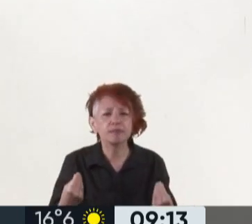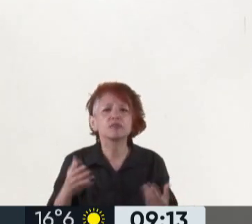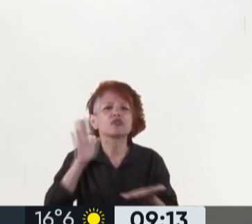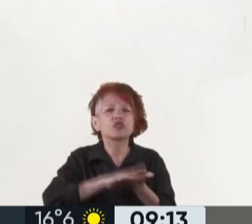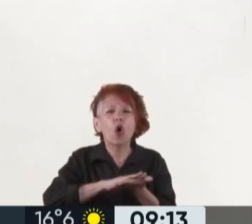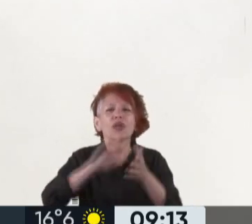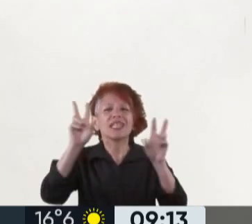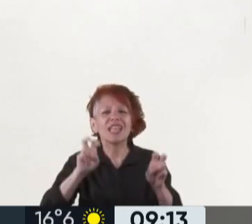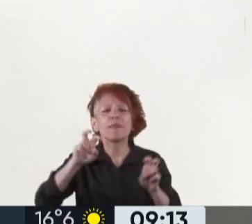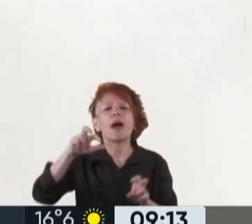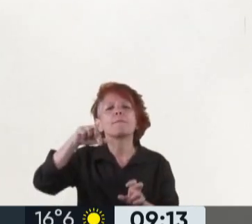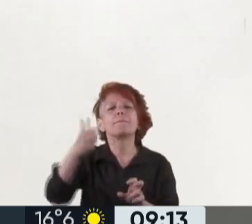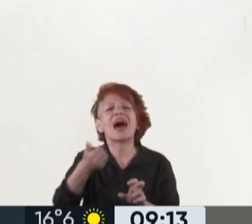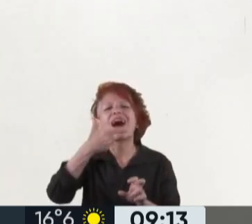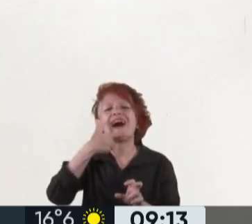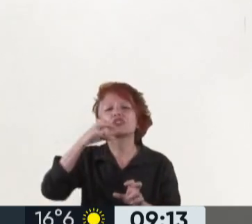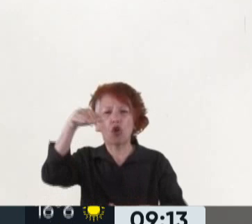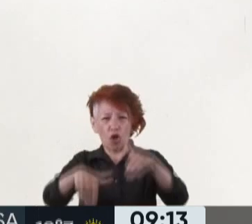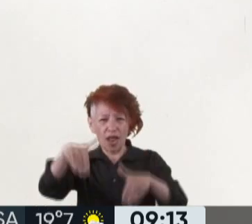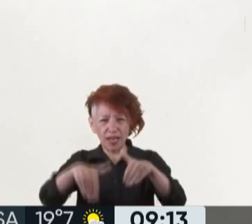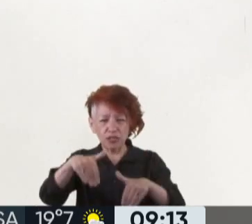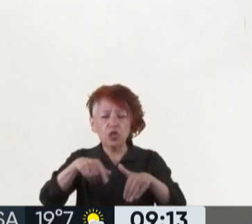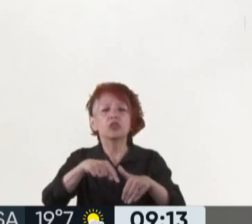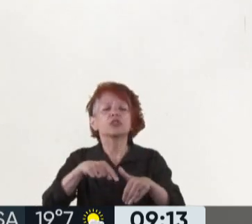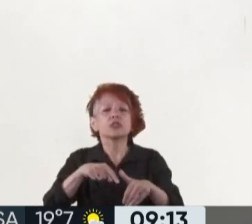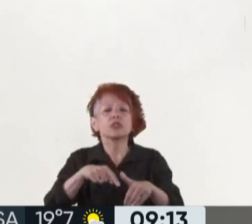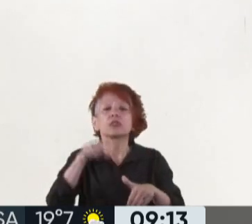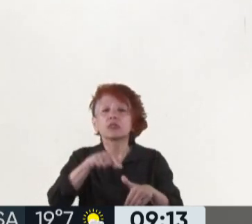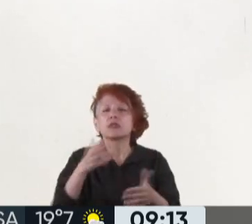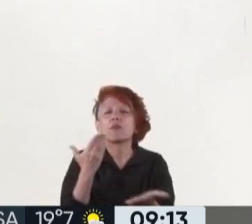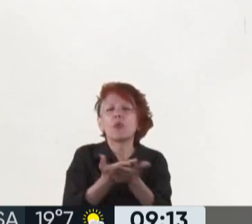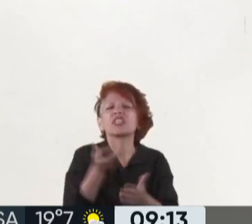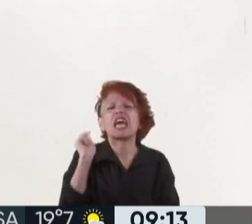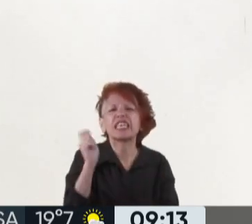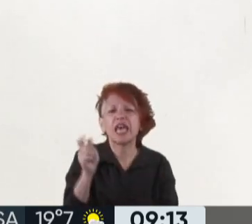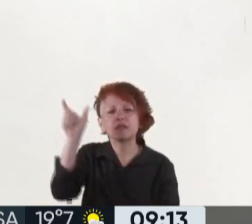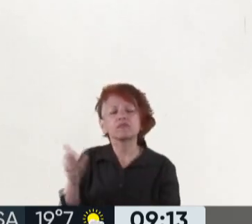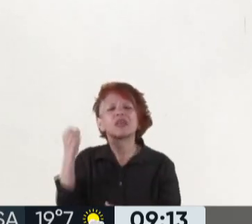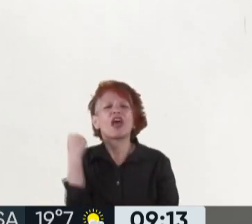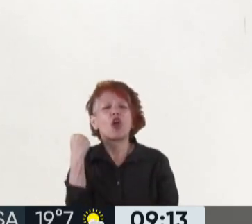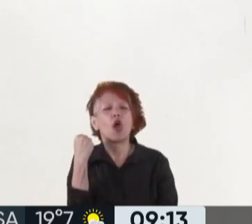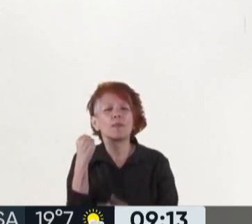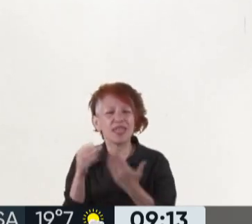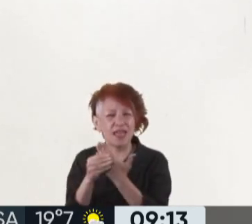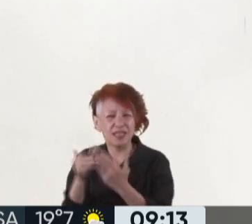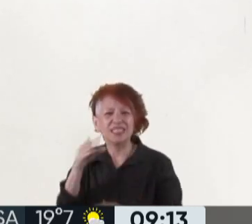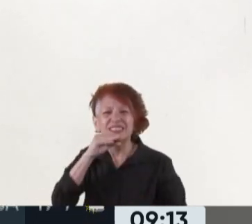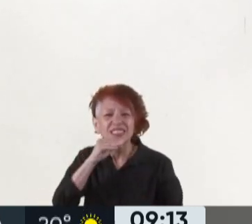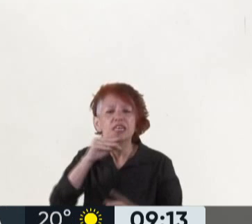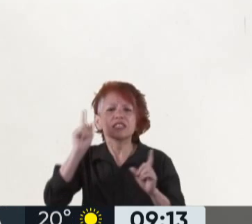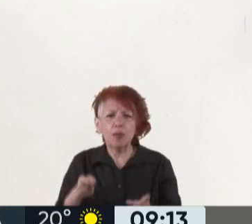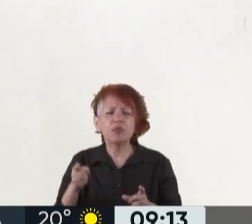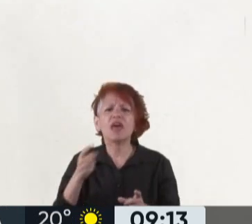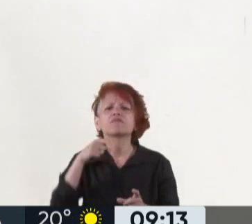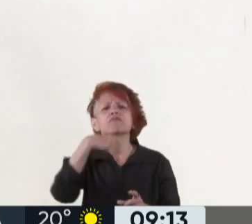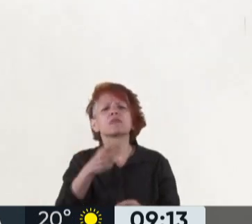en torno a las PASO. El planteo fue del ministro de Economía, Sergio Massa, pero también suscribieron el ministro del Interior,